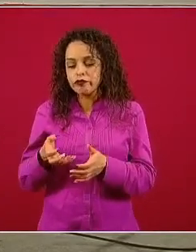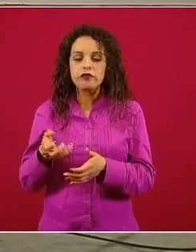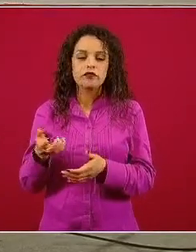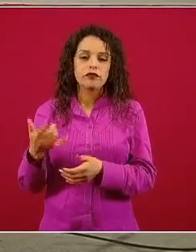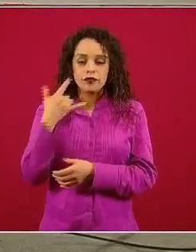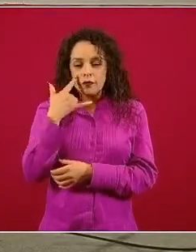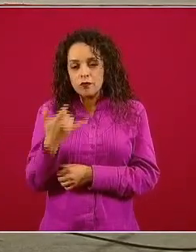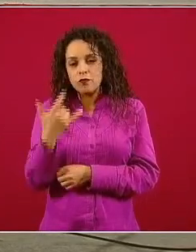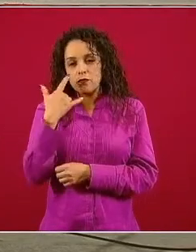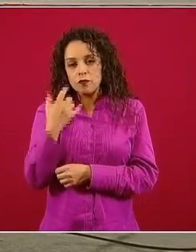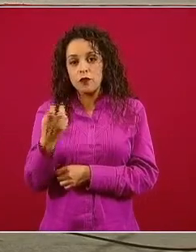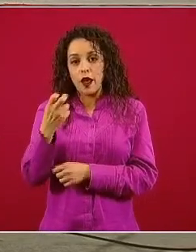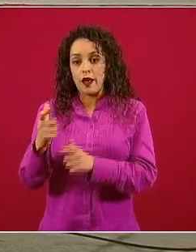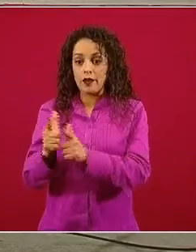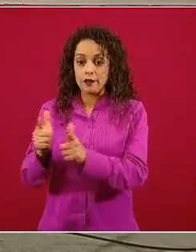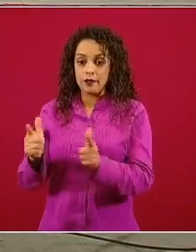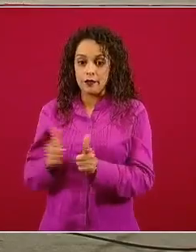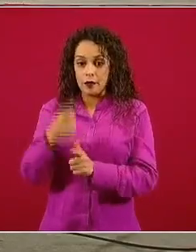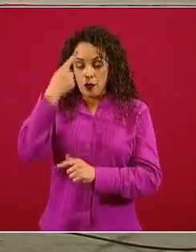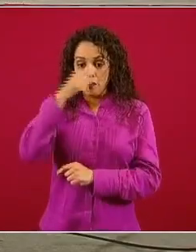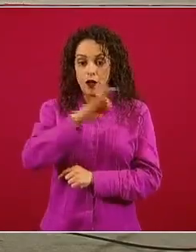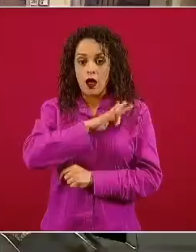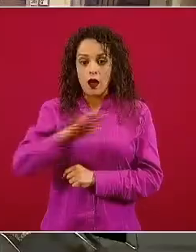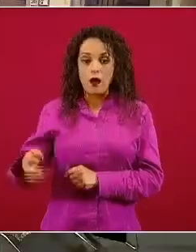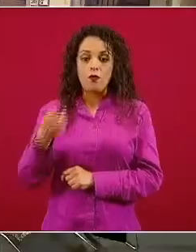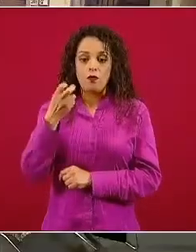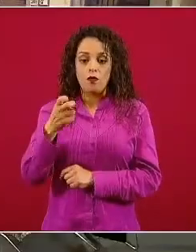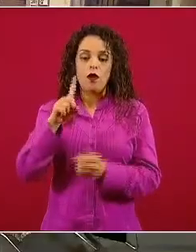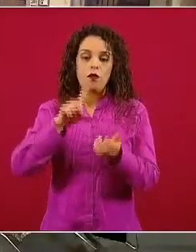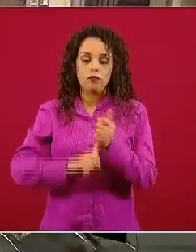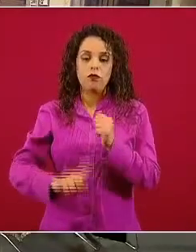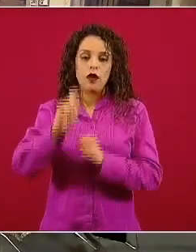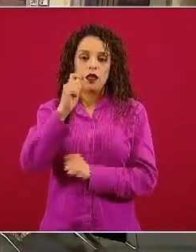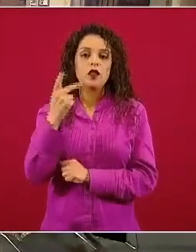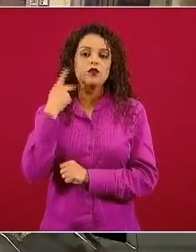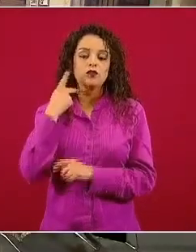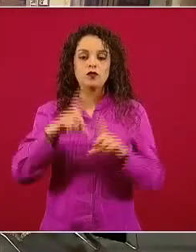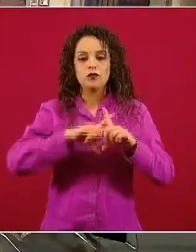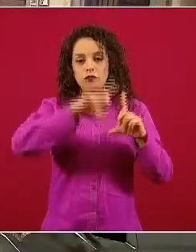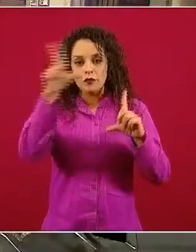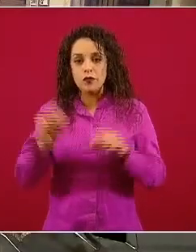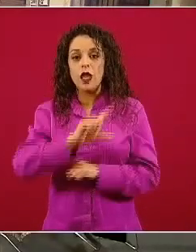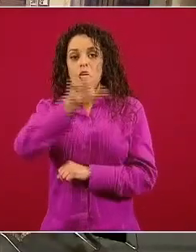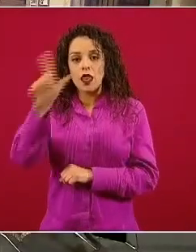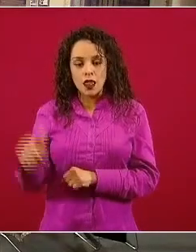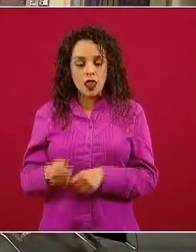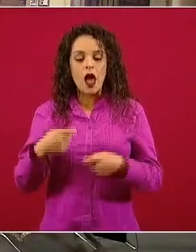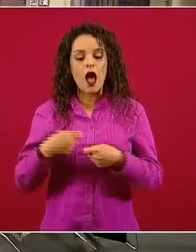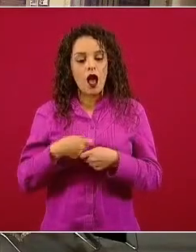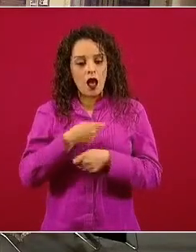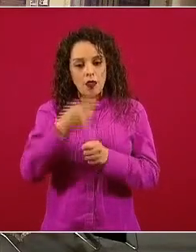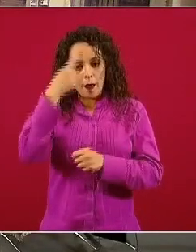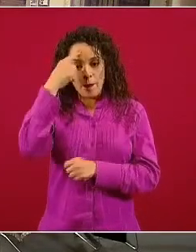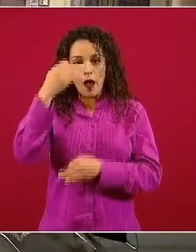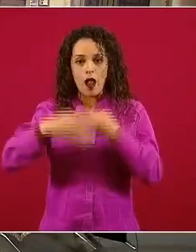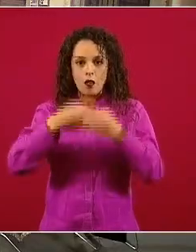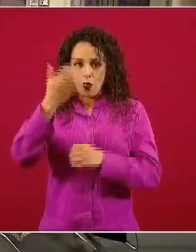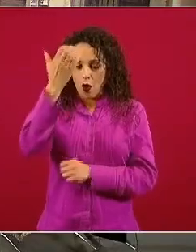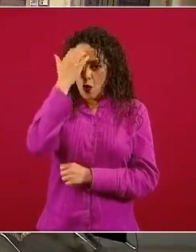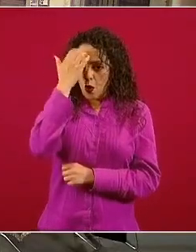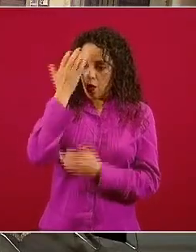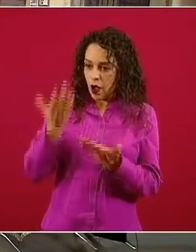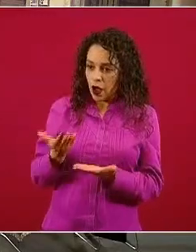dejarlo plasmado y definido en esta política nacional y darla a conocer, y antes que llegue podamos ya